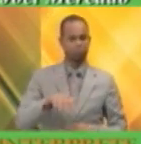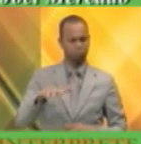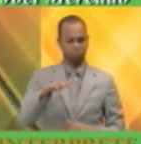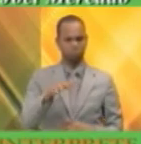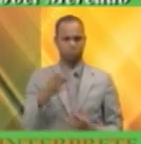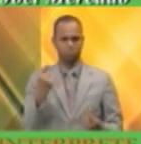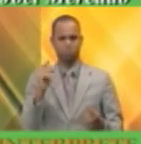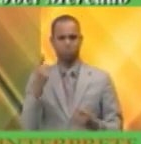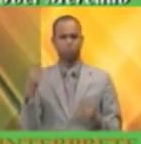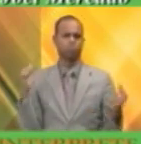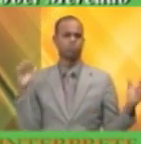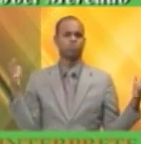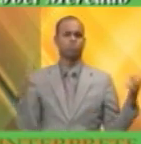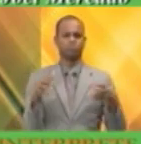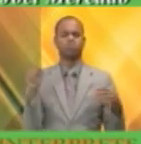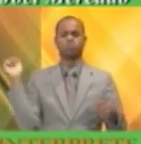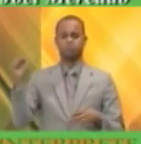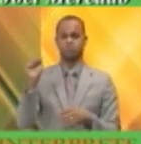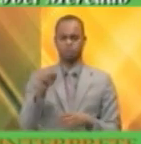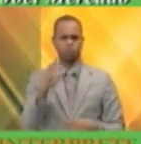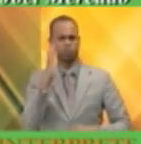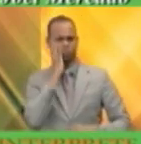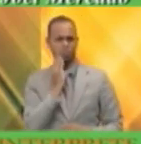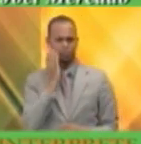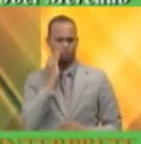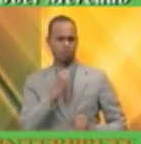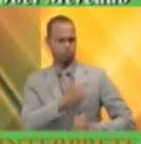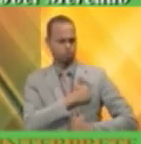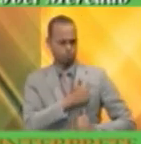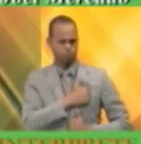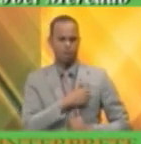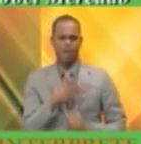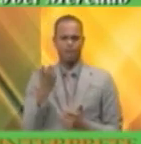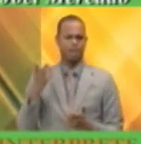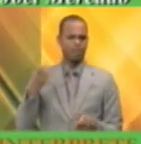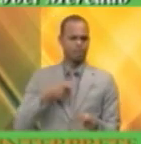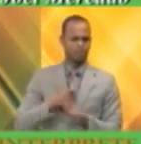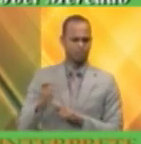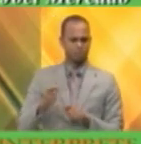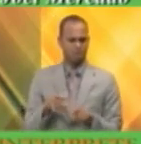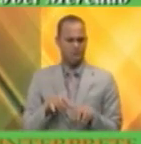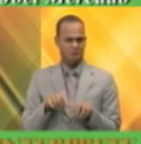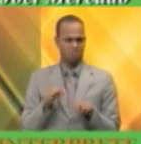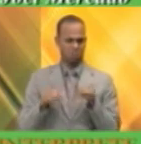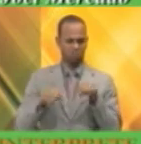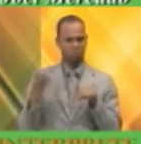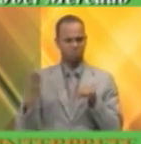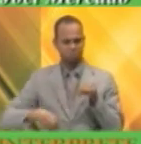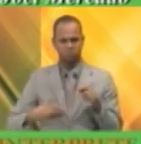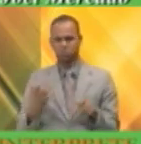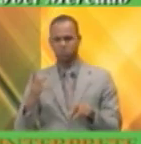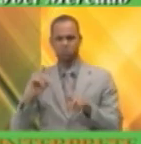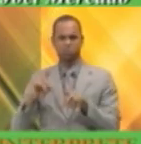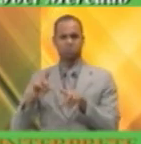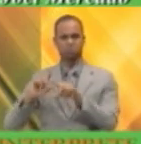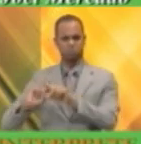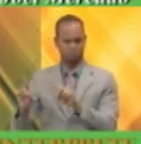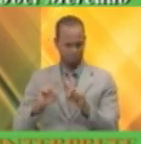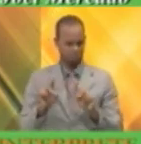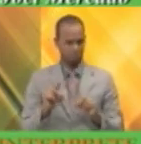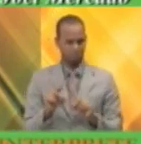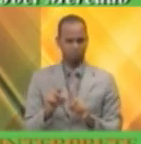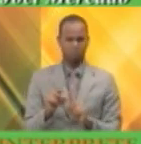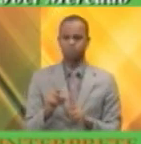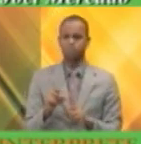donde participaban atletas veteranos, guardias, lesionados de la guerra, sobre todo medulares y amputados, y